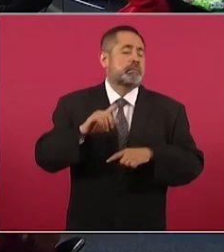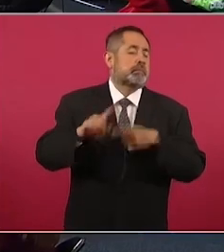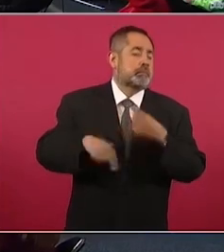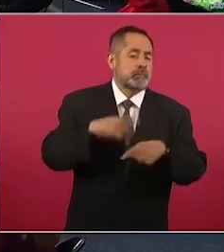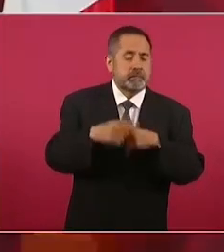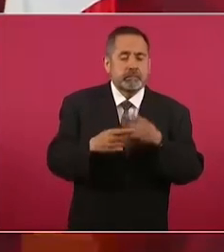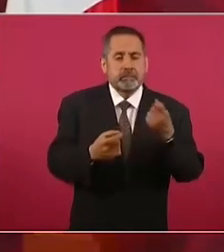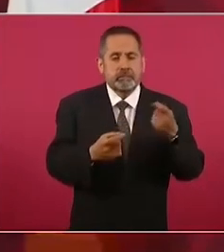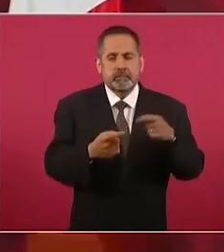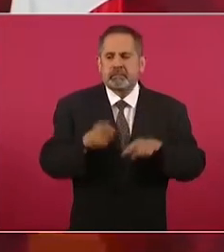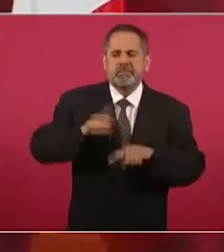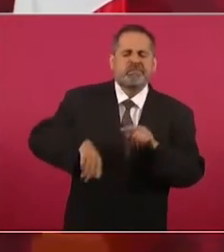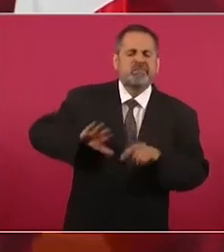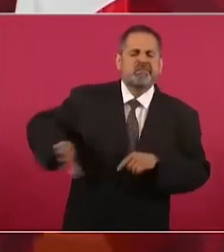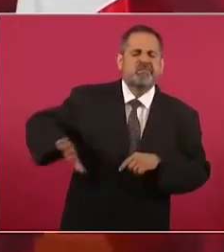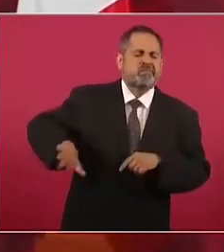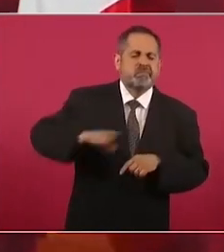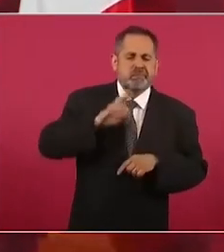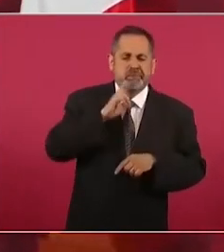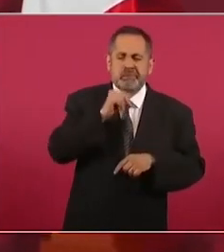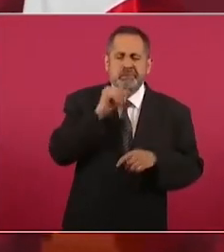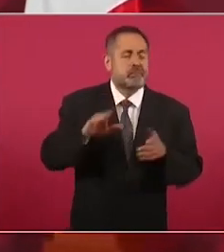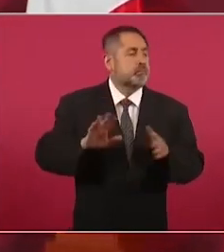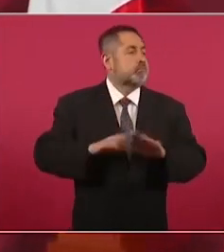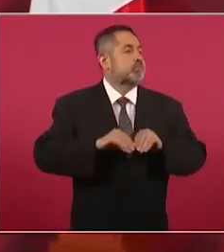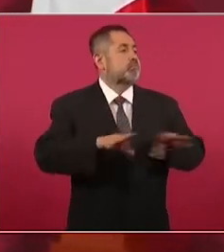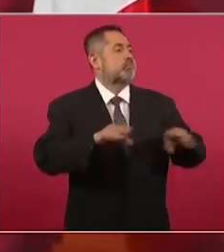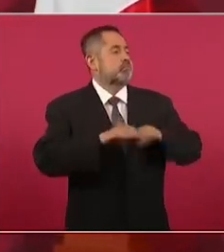periódicos, y la réplica